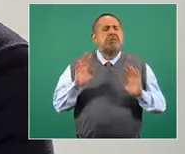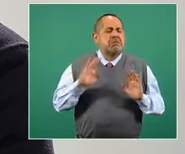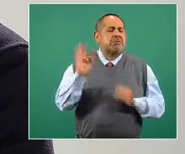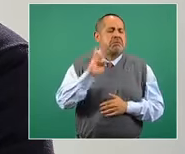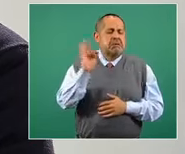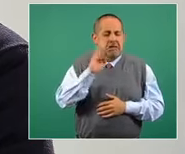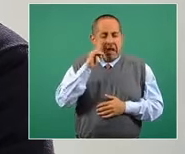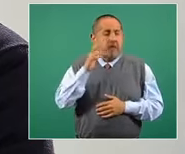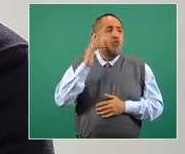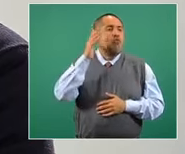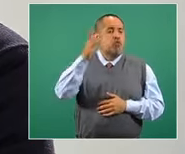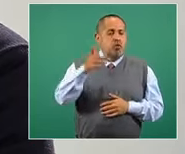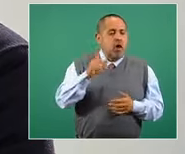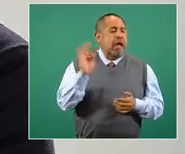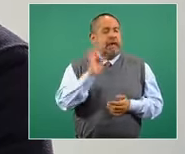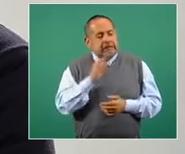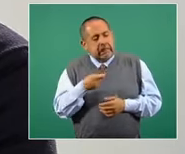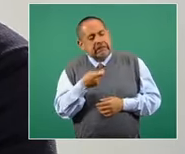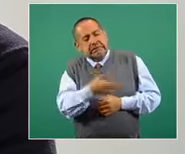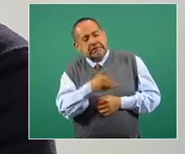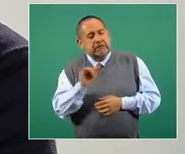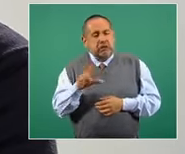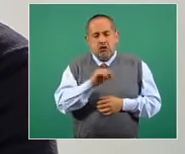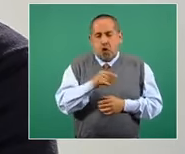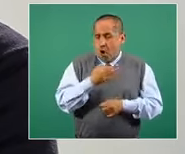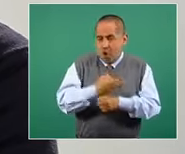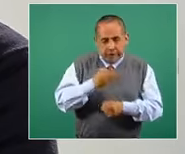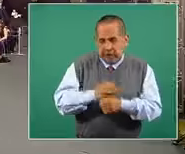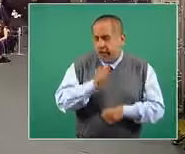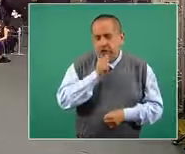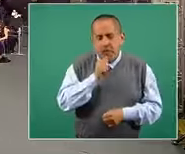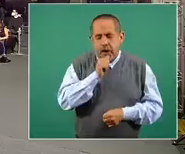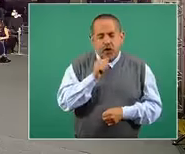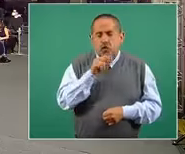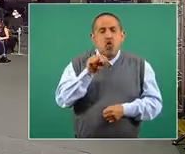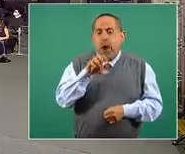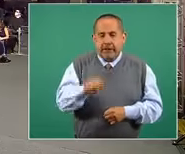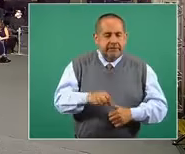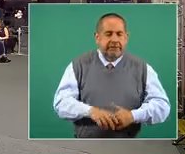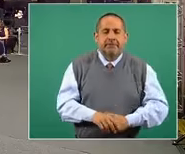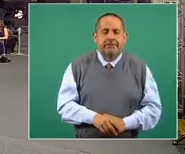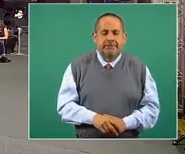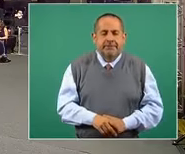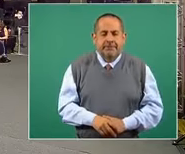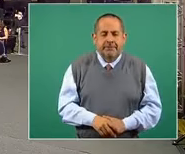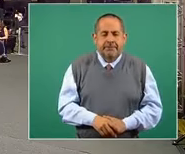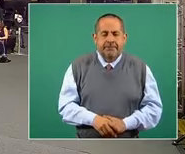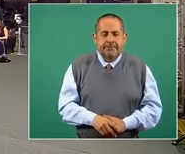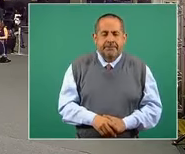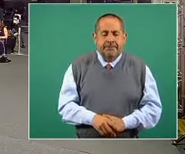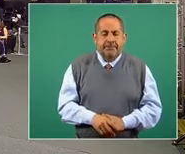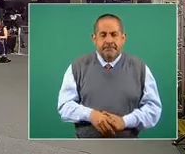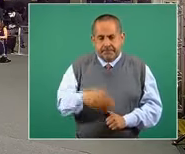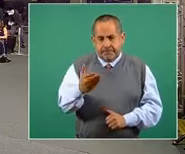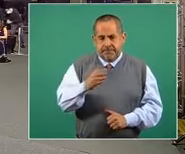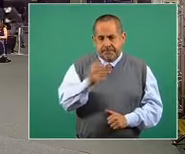llegar a identificar o clasificar alguna. En este momento todavía no se tiene. Muy bien. Juan Hernández, Natalia Vitela,